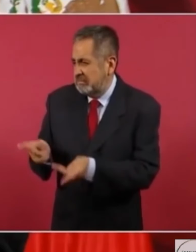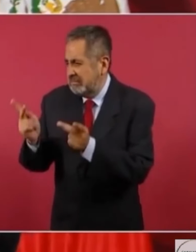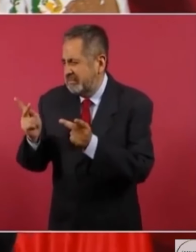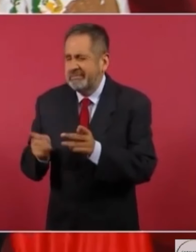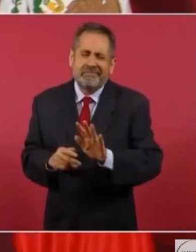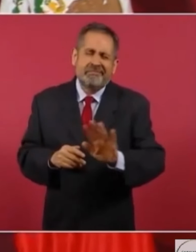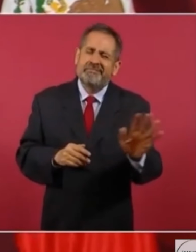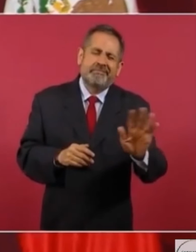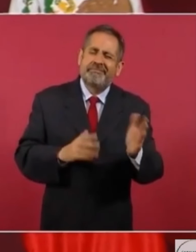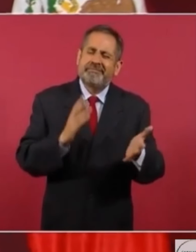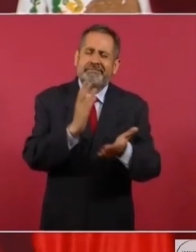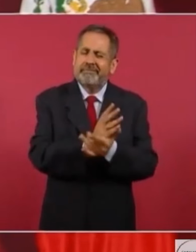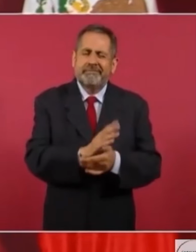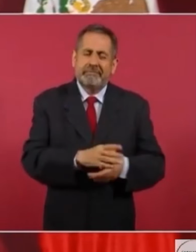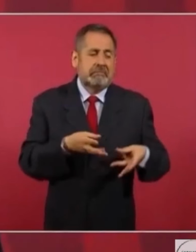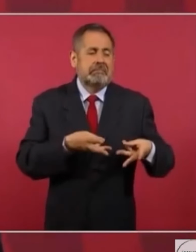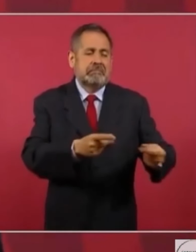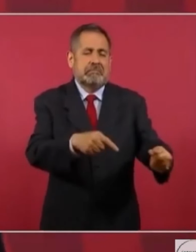en